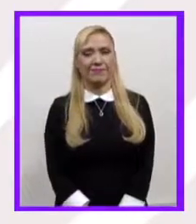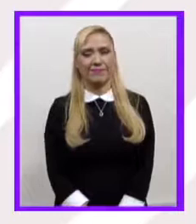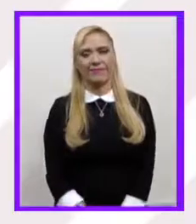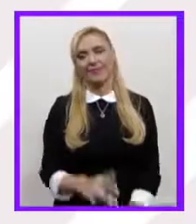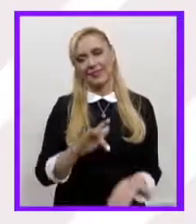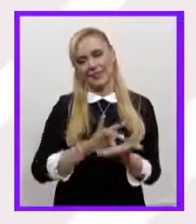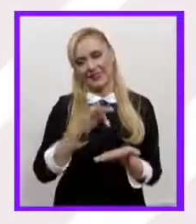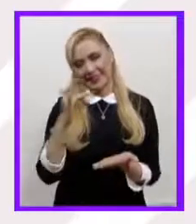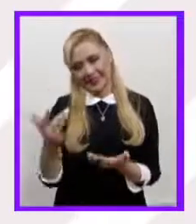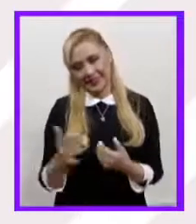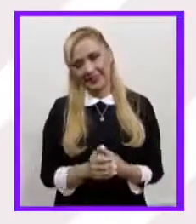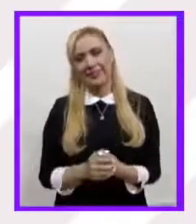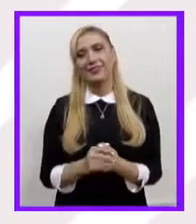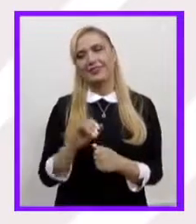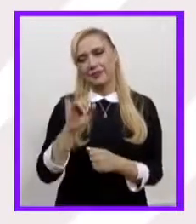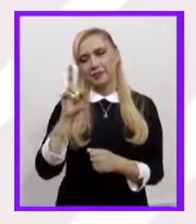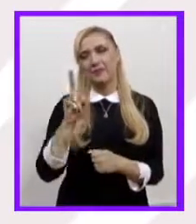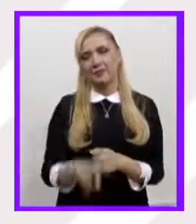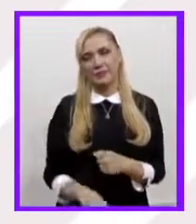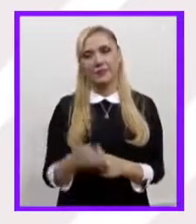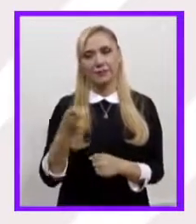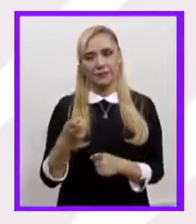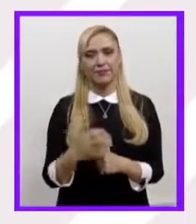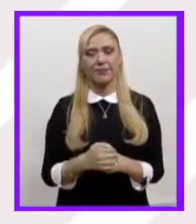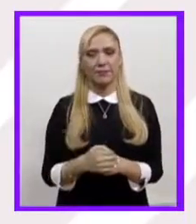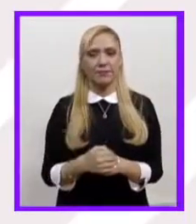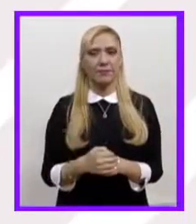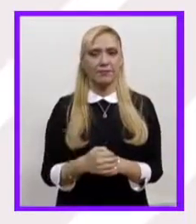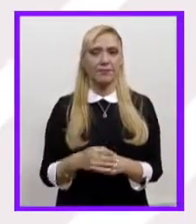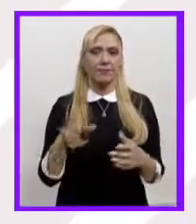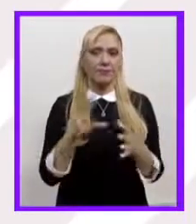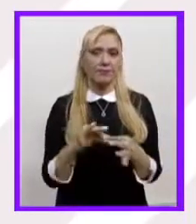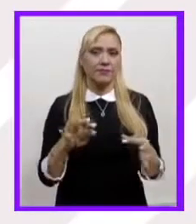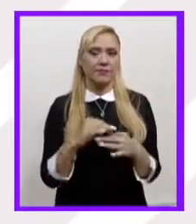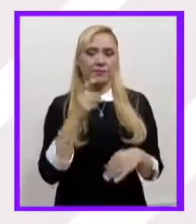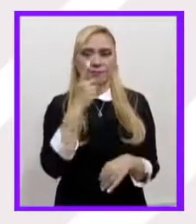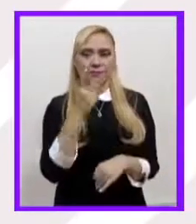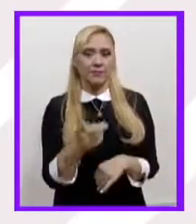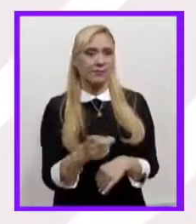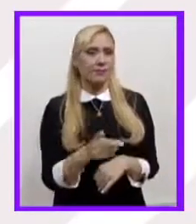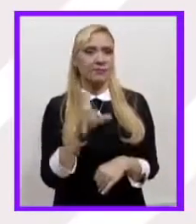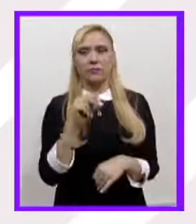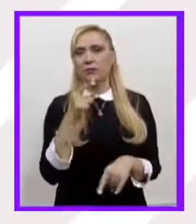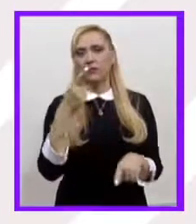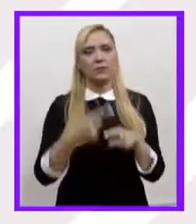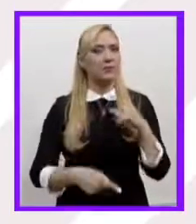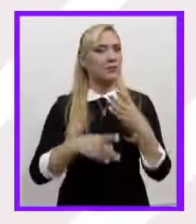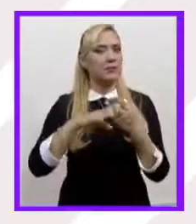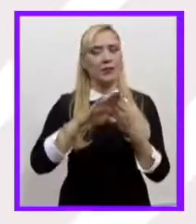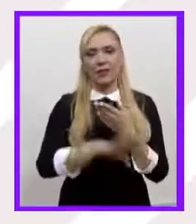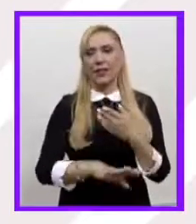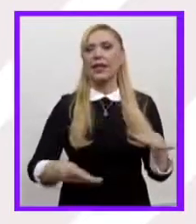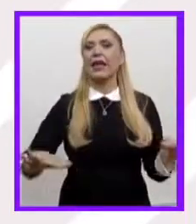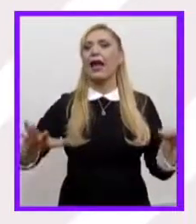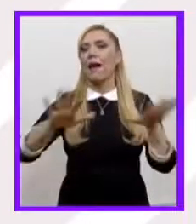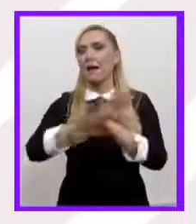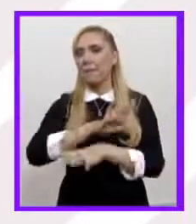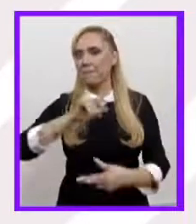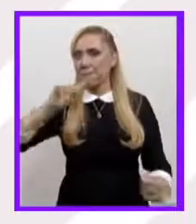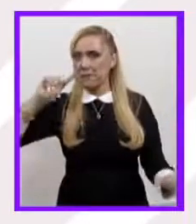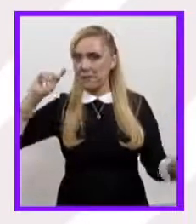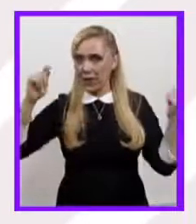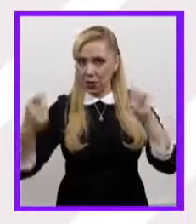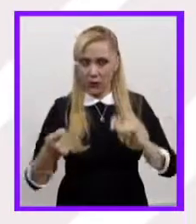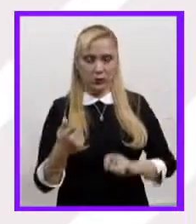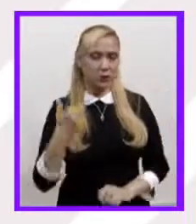Lucía, muchas gracias. Sí, la verdad es que justo, ¿no? Me gusta mucho esta frase que tú dices, no solo prevenir, sino transformar. Creo que eso